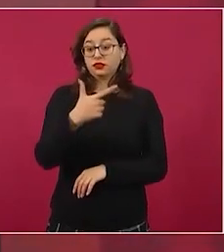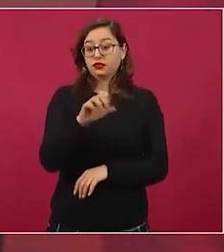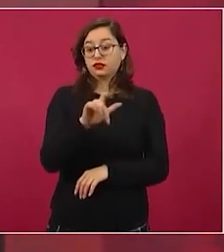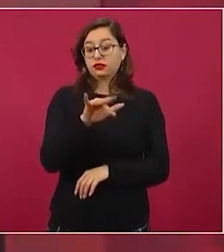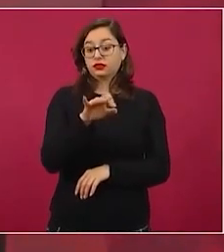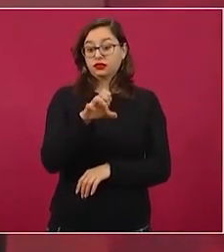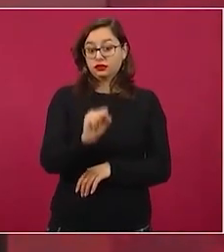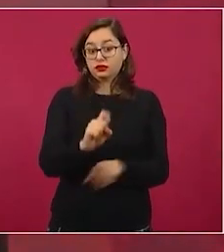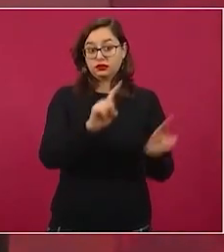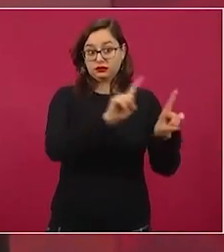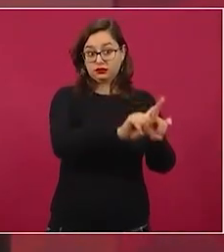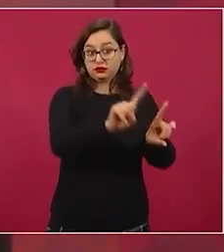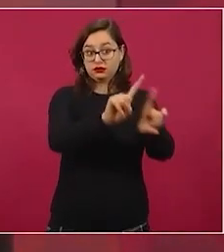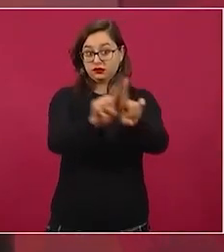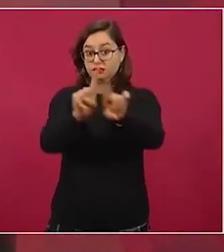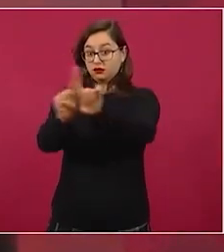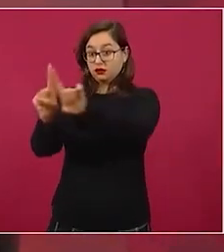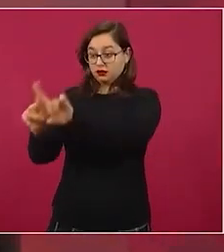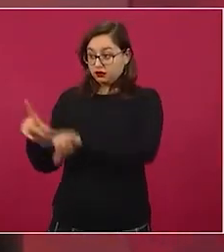entre otras cosas.